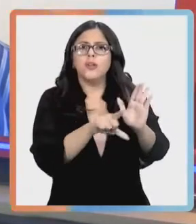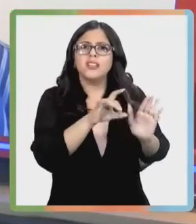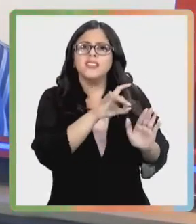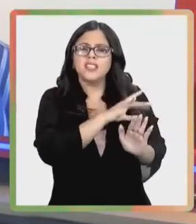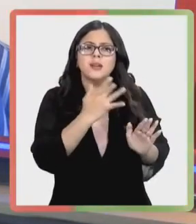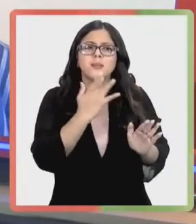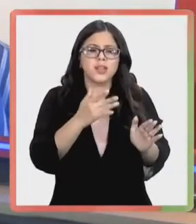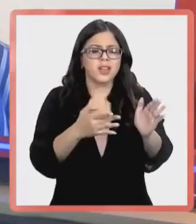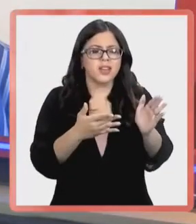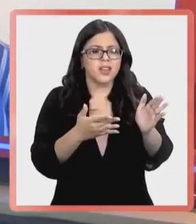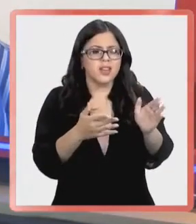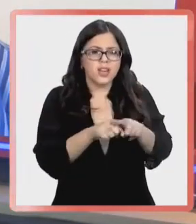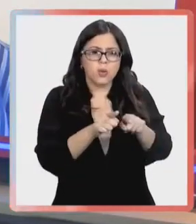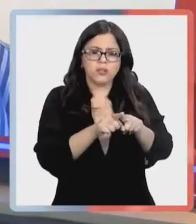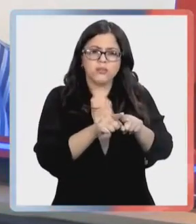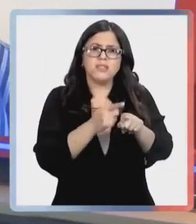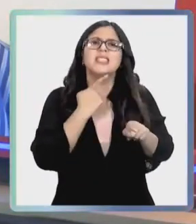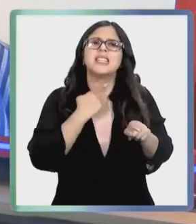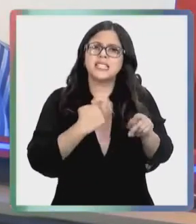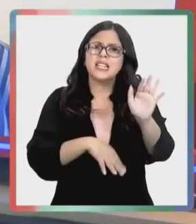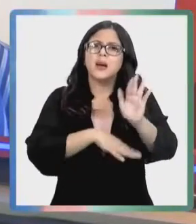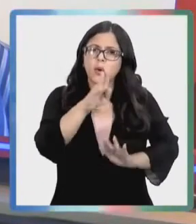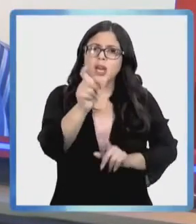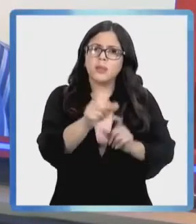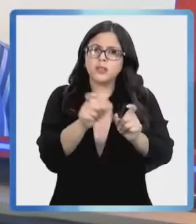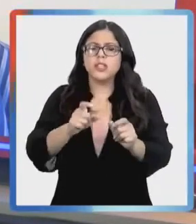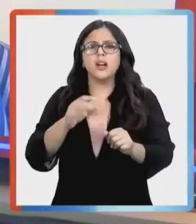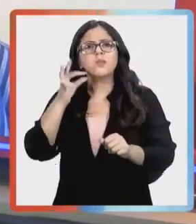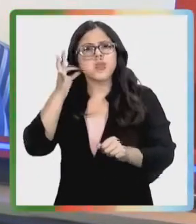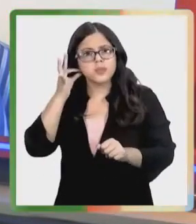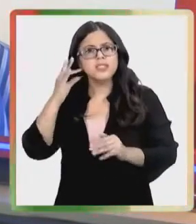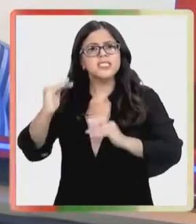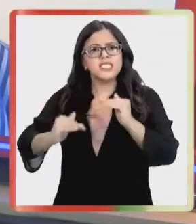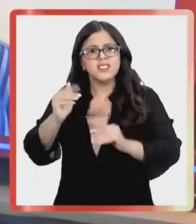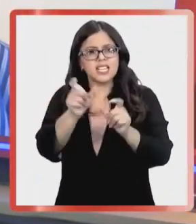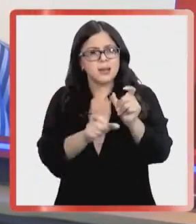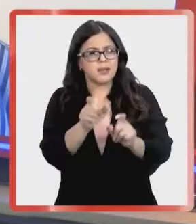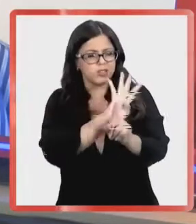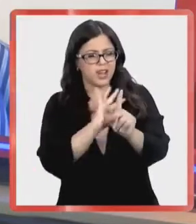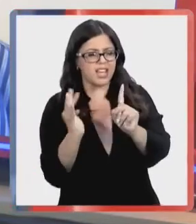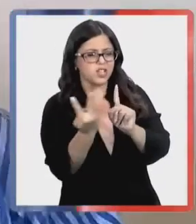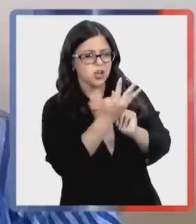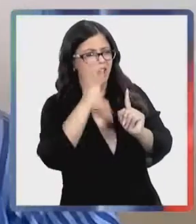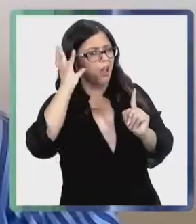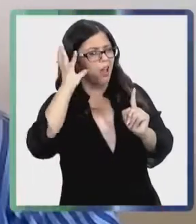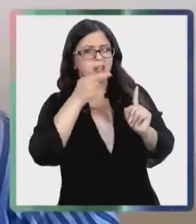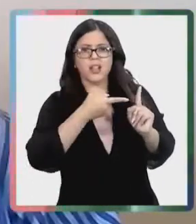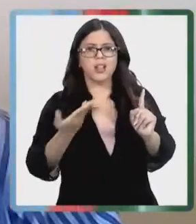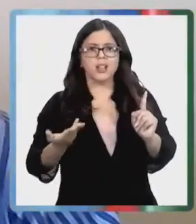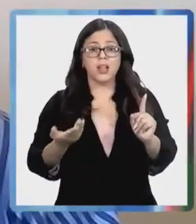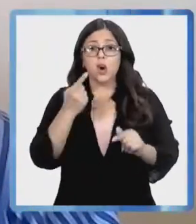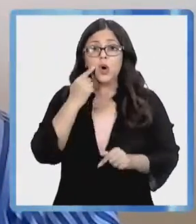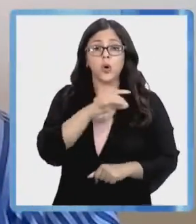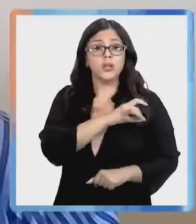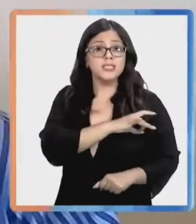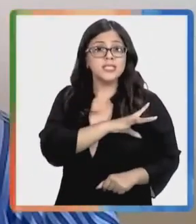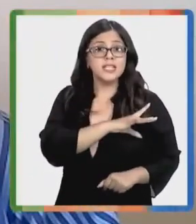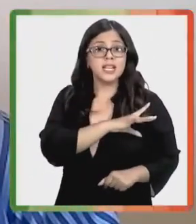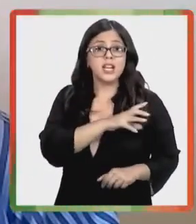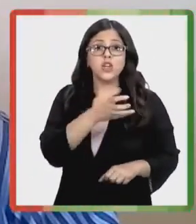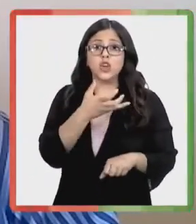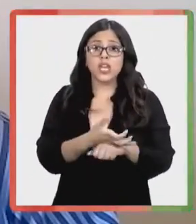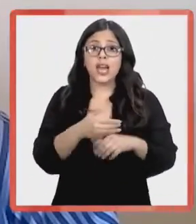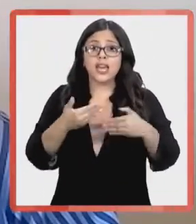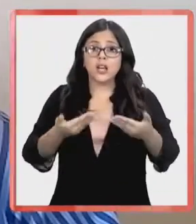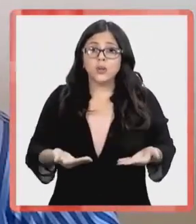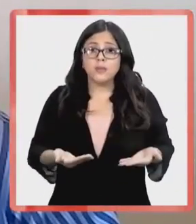la mayoría de los pacientes son mujeres y muchas veces han sido víctimas de la incomprensión del entorno. En Chile, la verdad es que lo que está